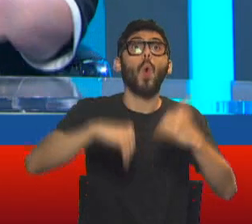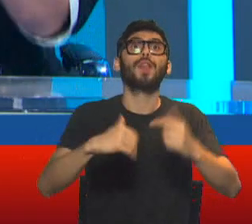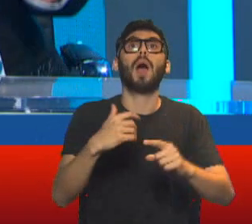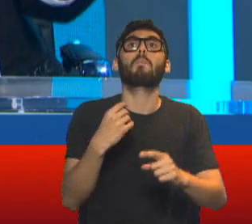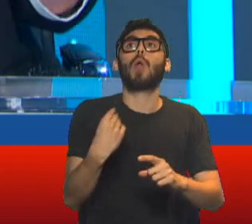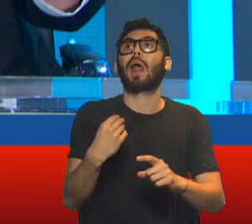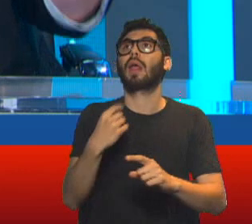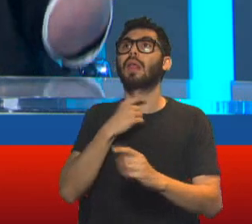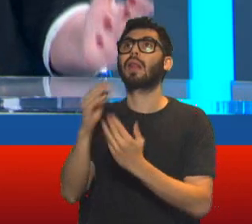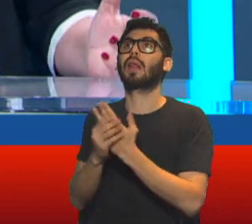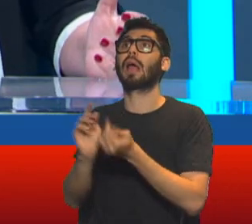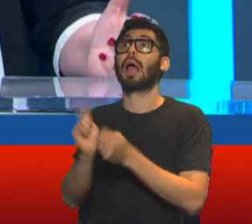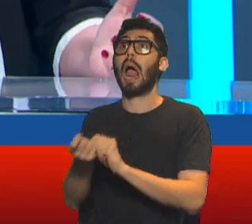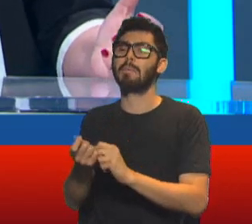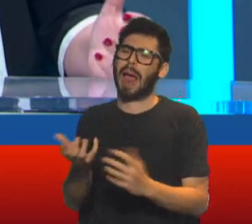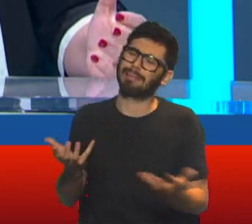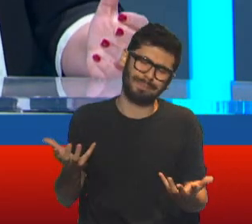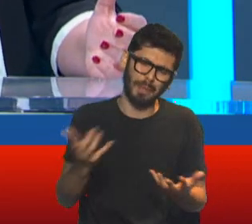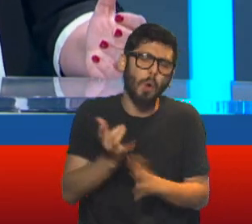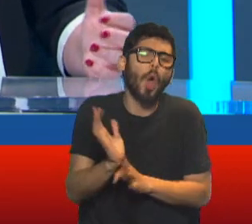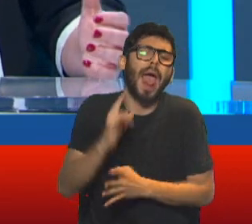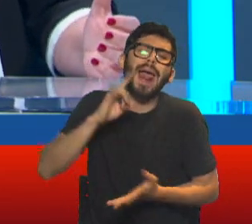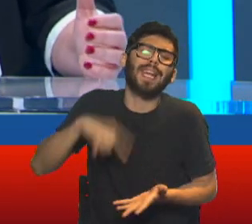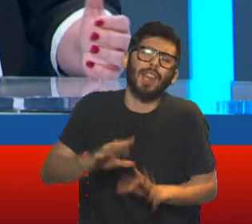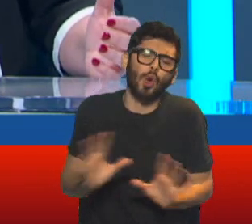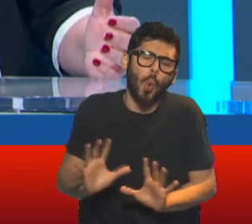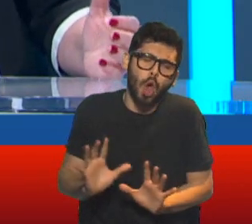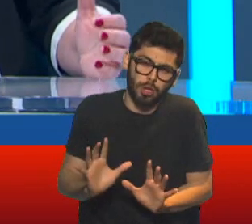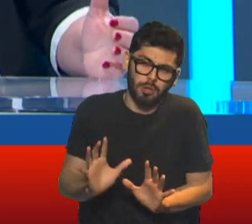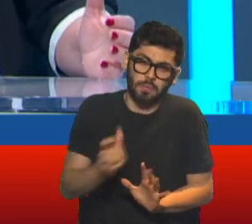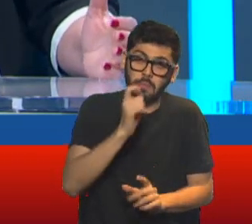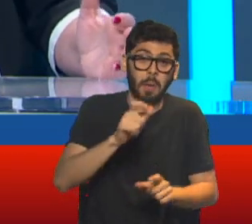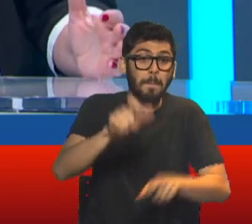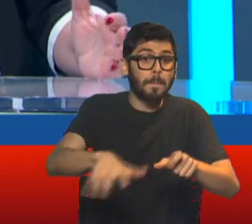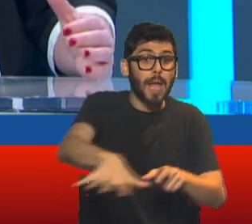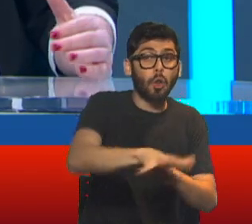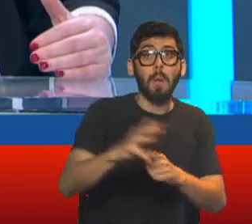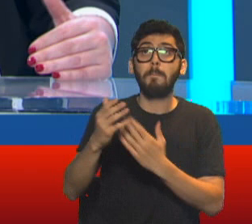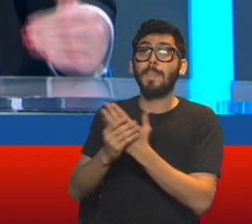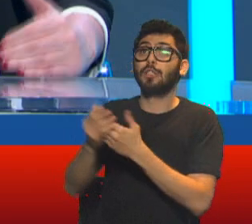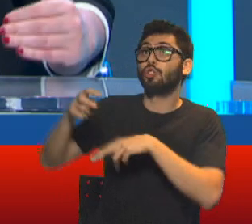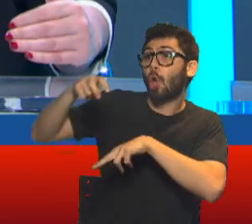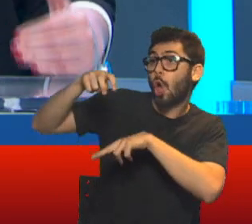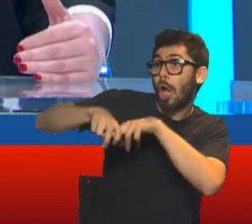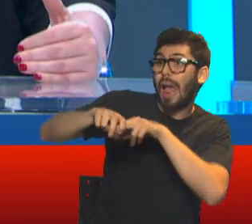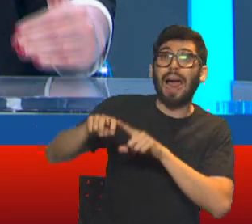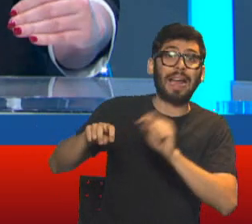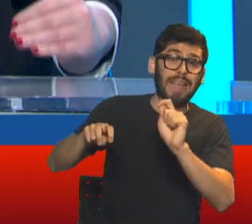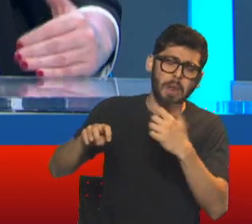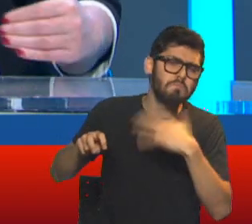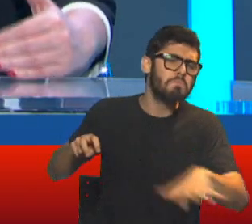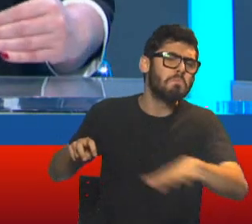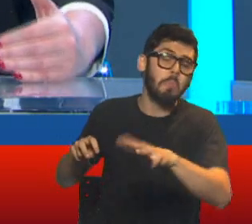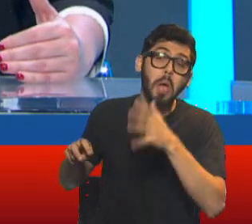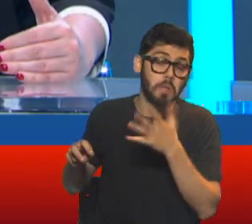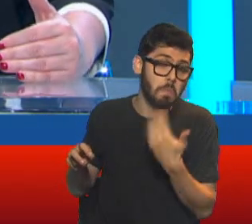la esfera más alta de la política. Digo, me parece que al ciudadano común, quien está en el gabinete o no es algo que lo preocupe, por lo menos en lo inmediato, o